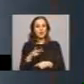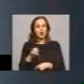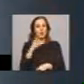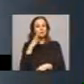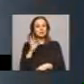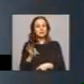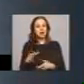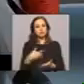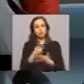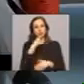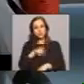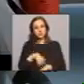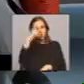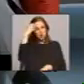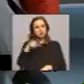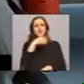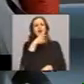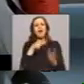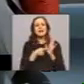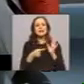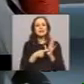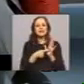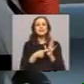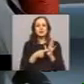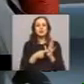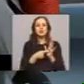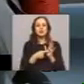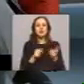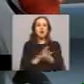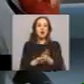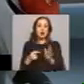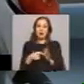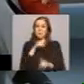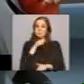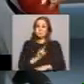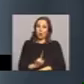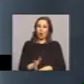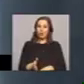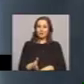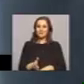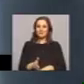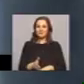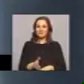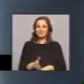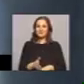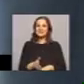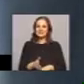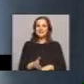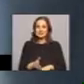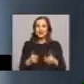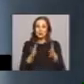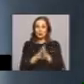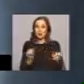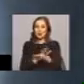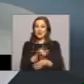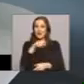Sí. Hablas aquí de los periodistas que no estaban de acuerdo. Esa frase. todos los periodistas te están